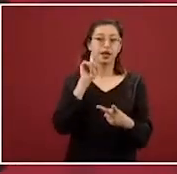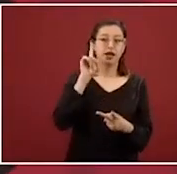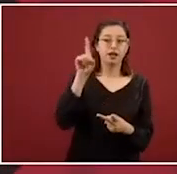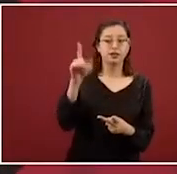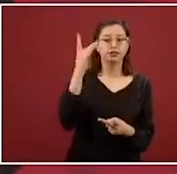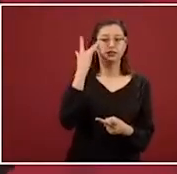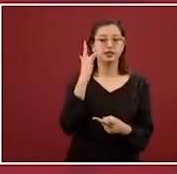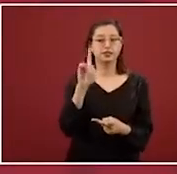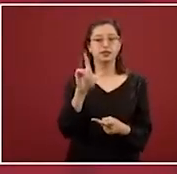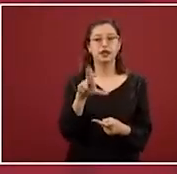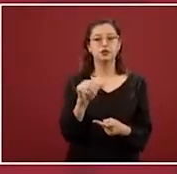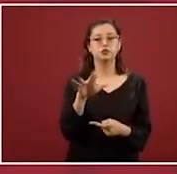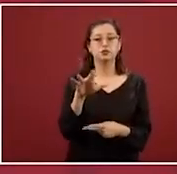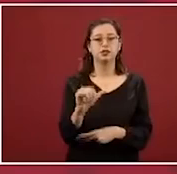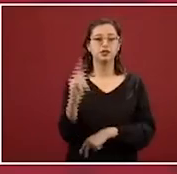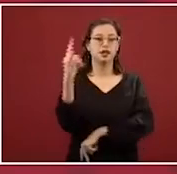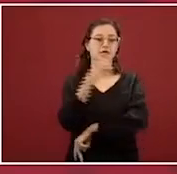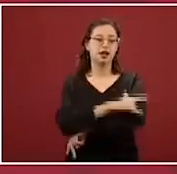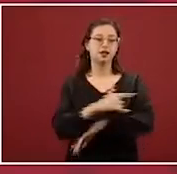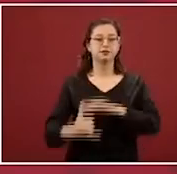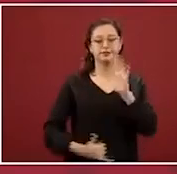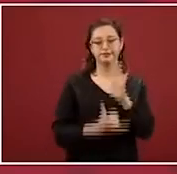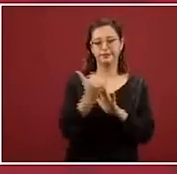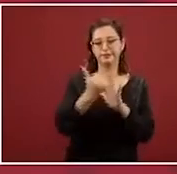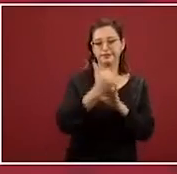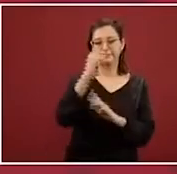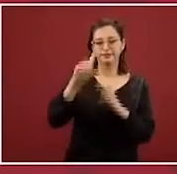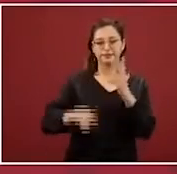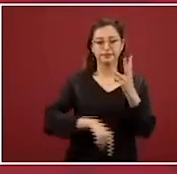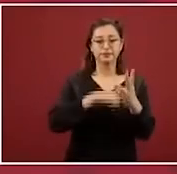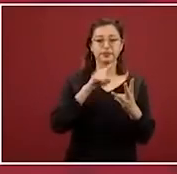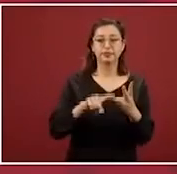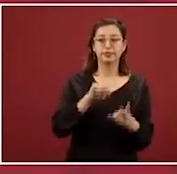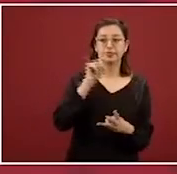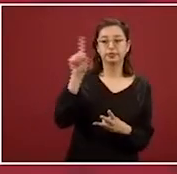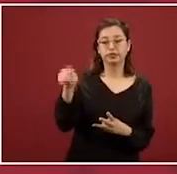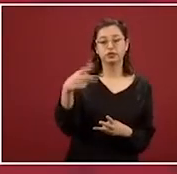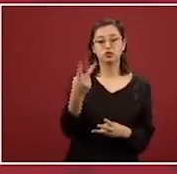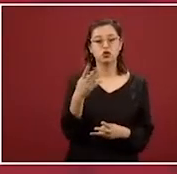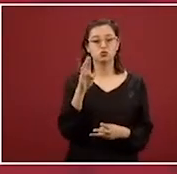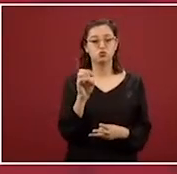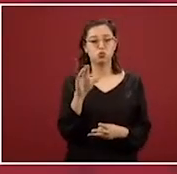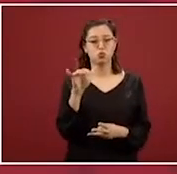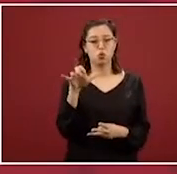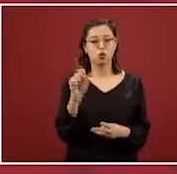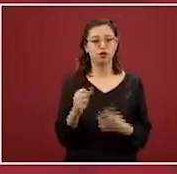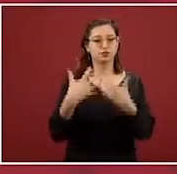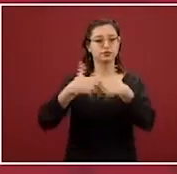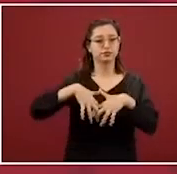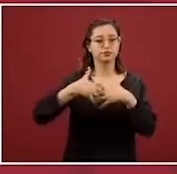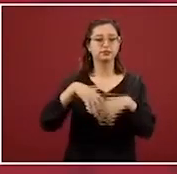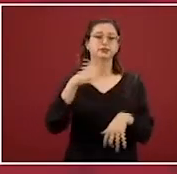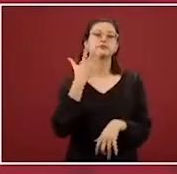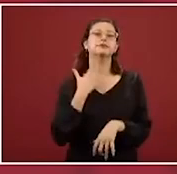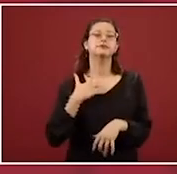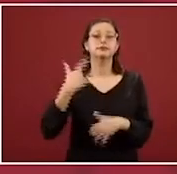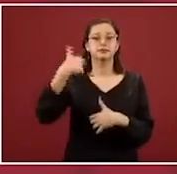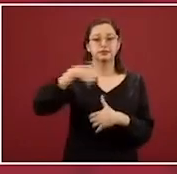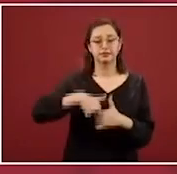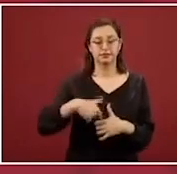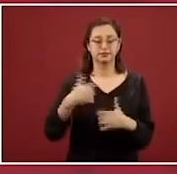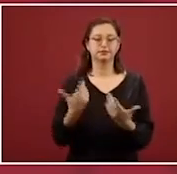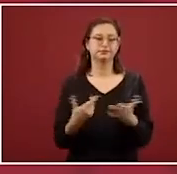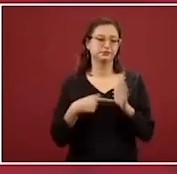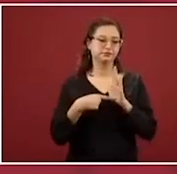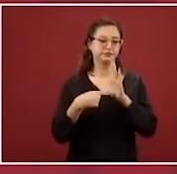Lucía y el avance en la construcción de la refinería de Dos Bocas. Terminando,